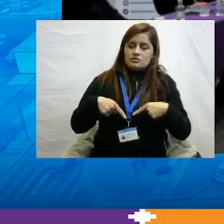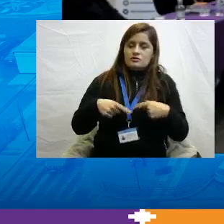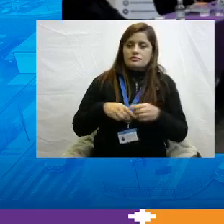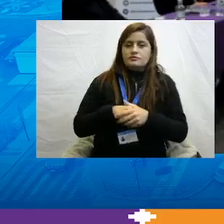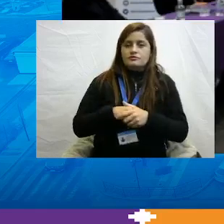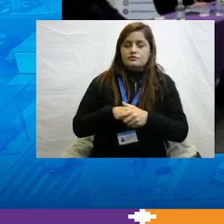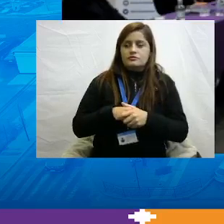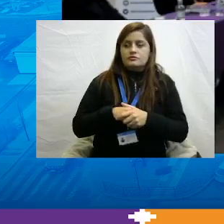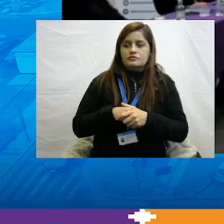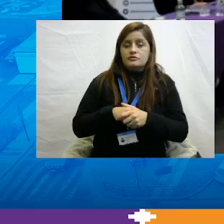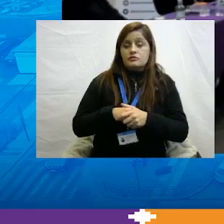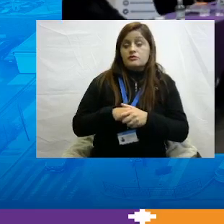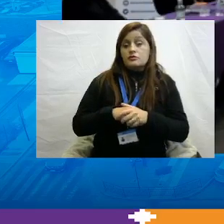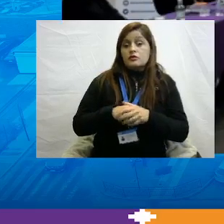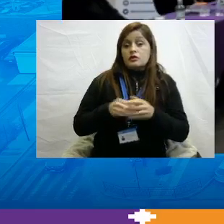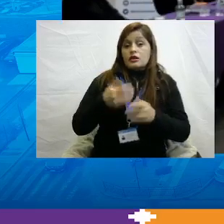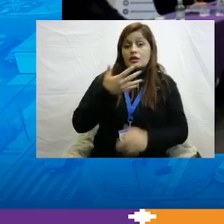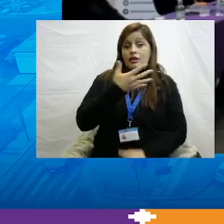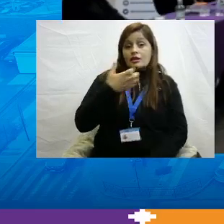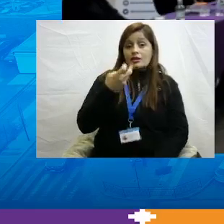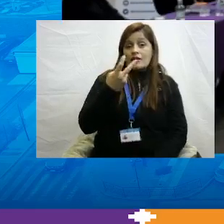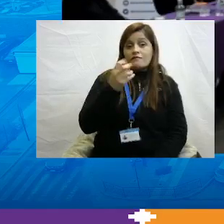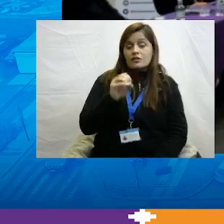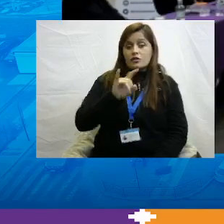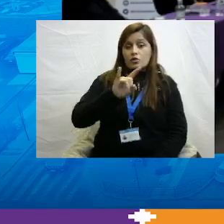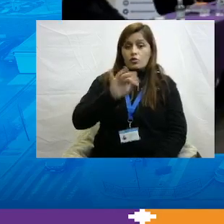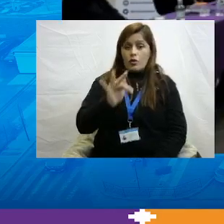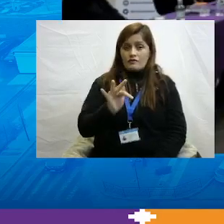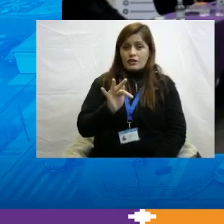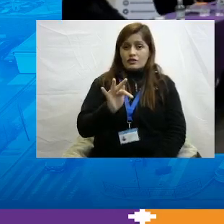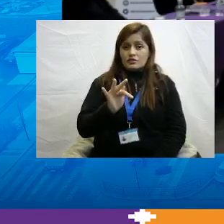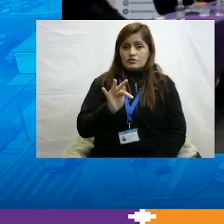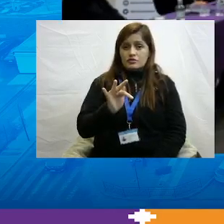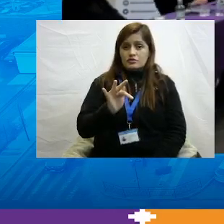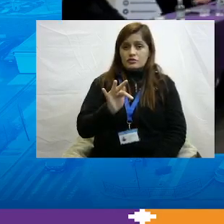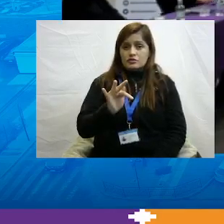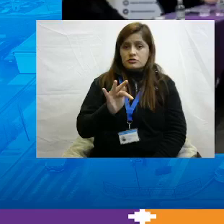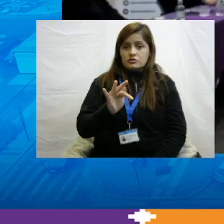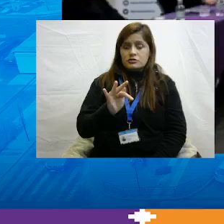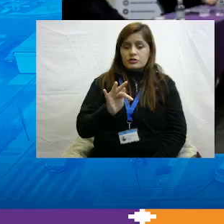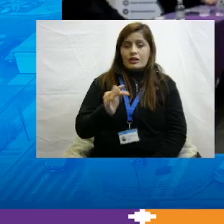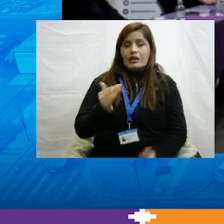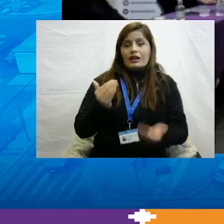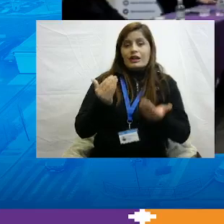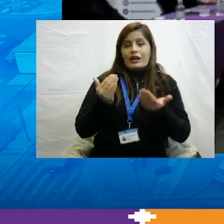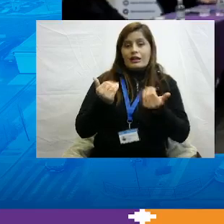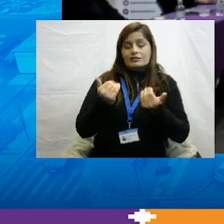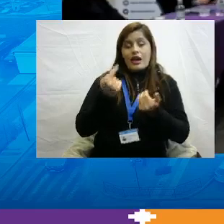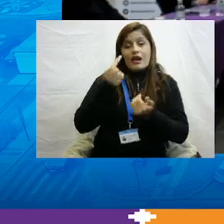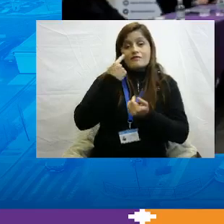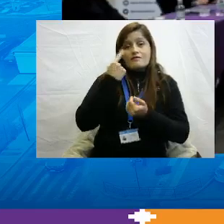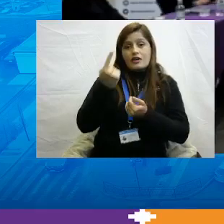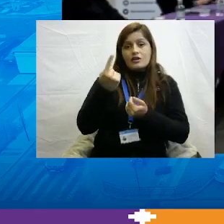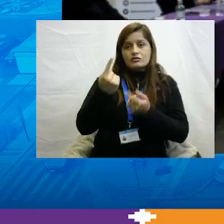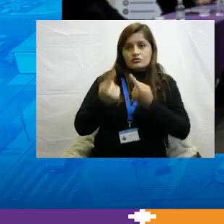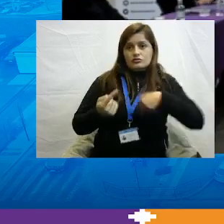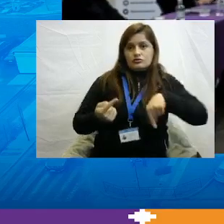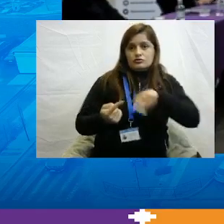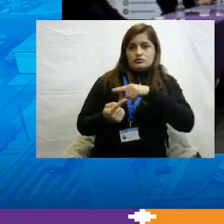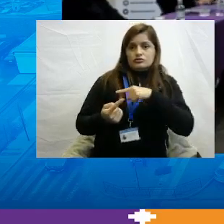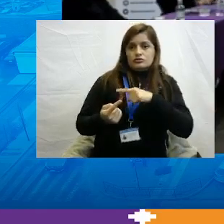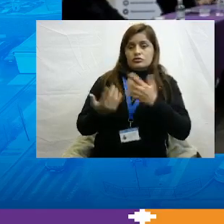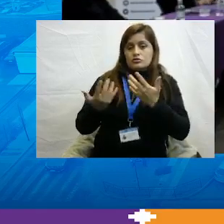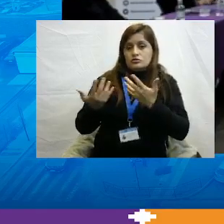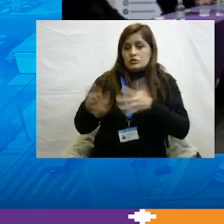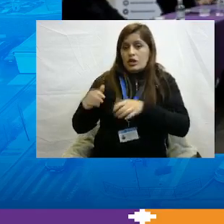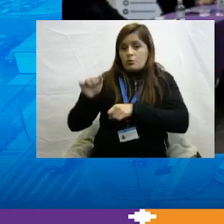bien es cierto, son 520 UF, creo que igual sería necesario mirar esa posibilidad de, no sé si en minuto hoy día de